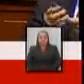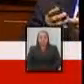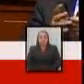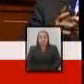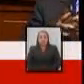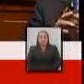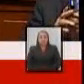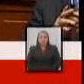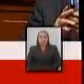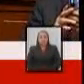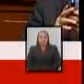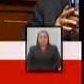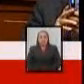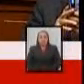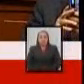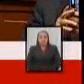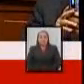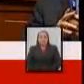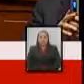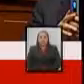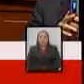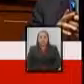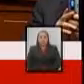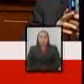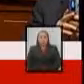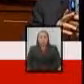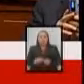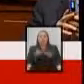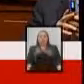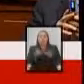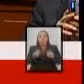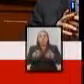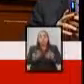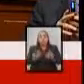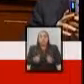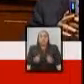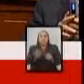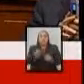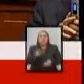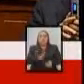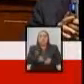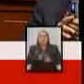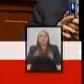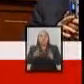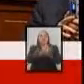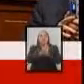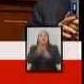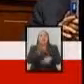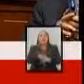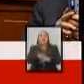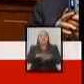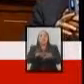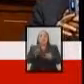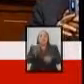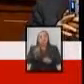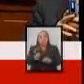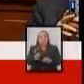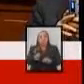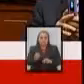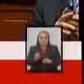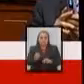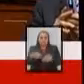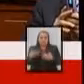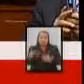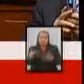bueno, están igual. Yo quiero mucho a quien vive, pero hay la ley de la naturaleza como la ley de la realidad. Si